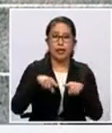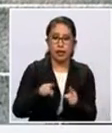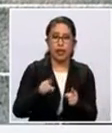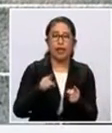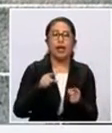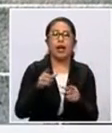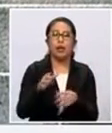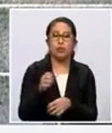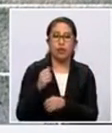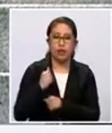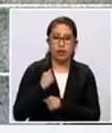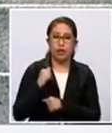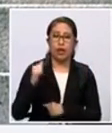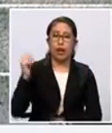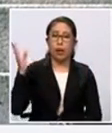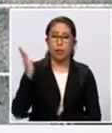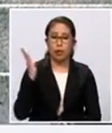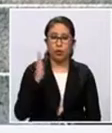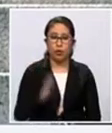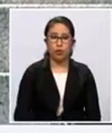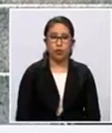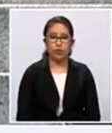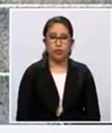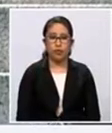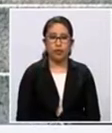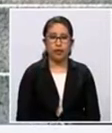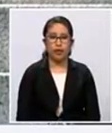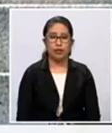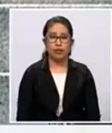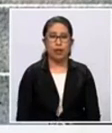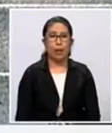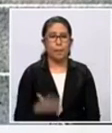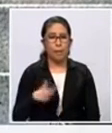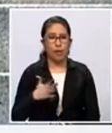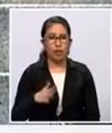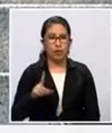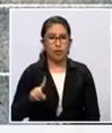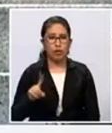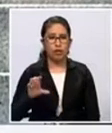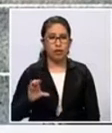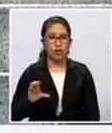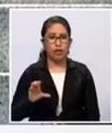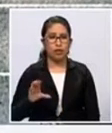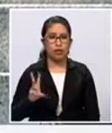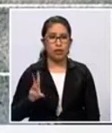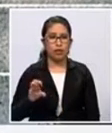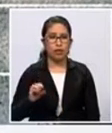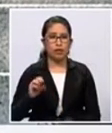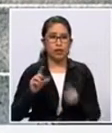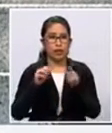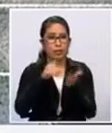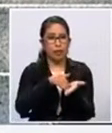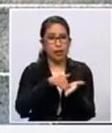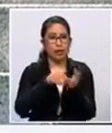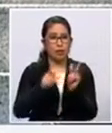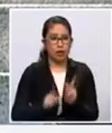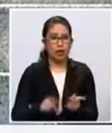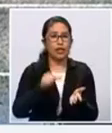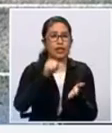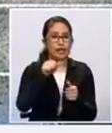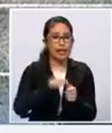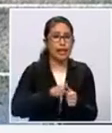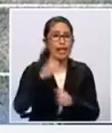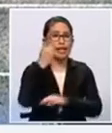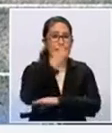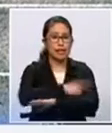casi 160.000 personas por día, por lo tanto, está funcionando. Paciencia a las